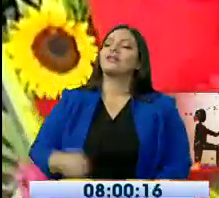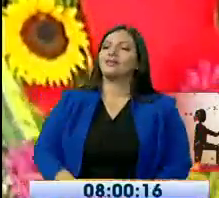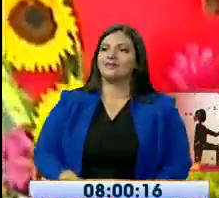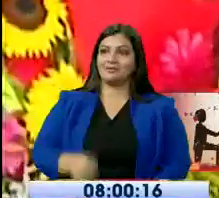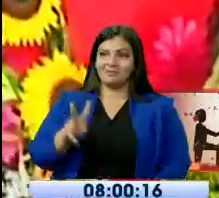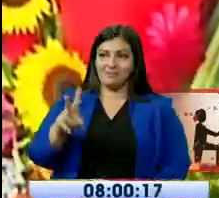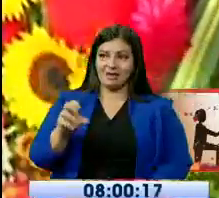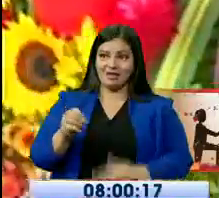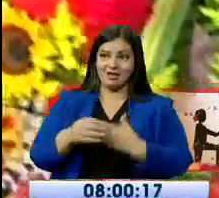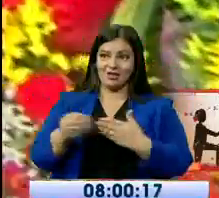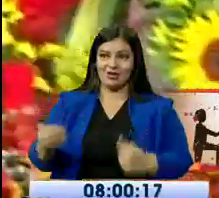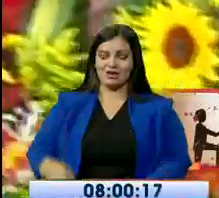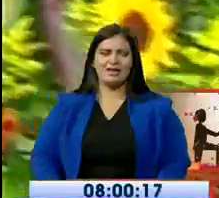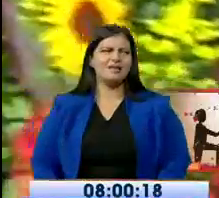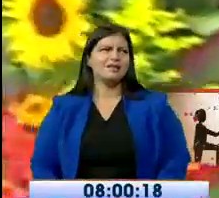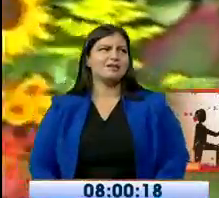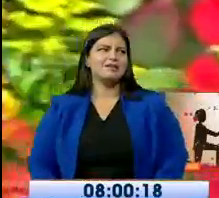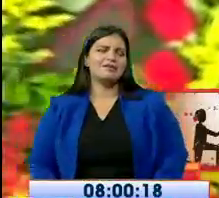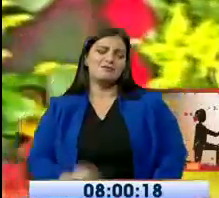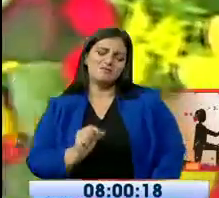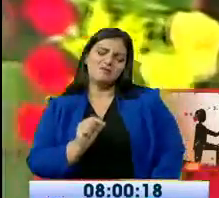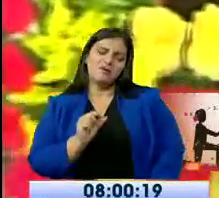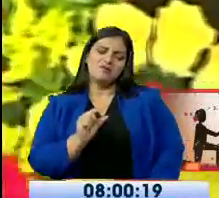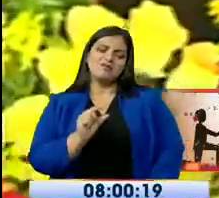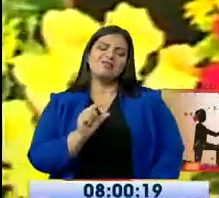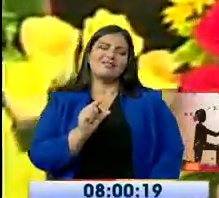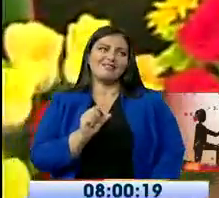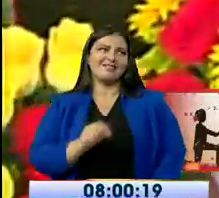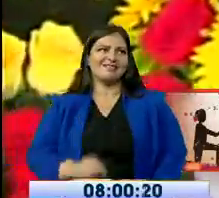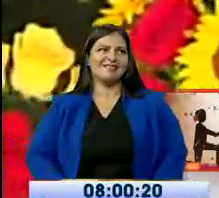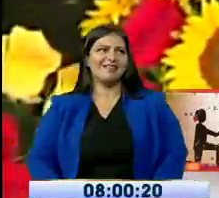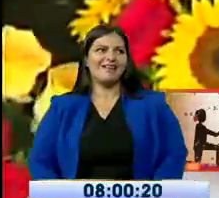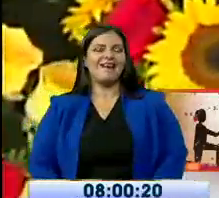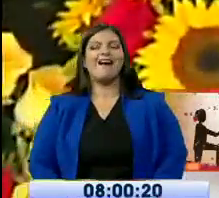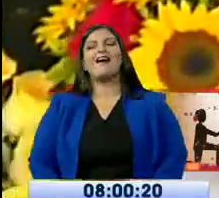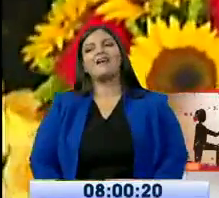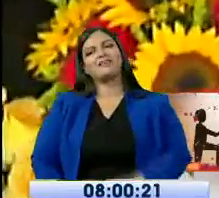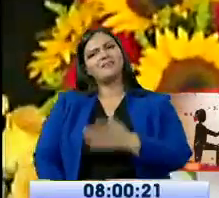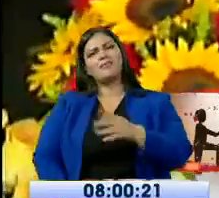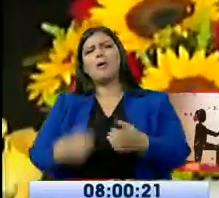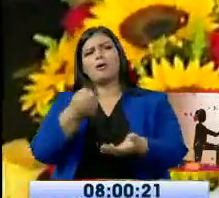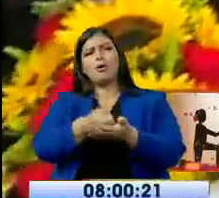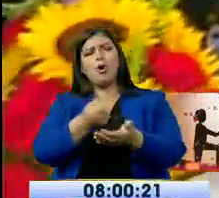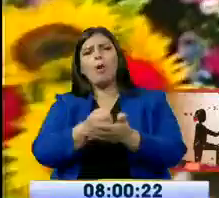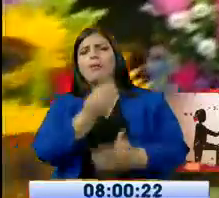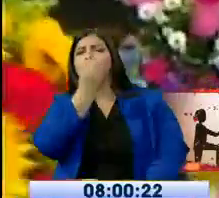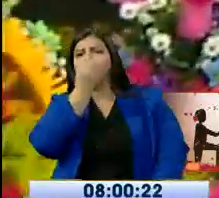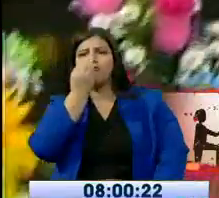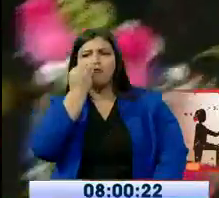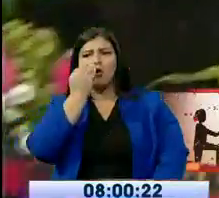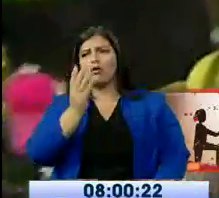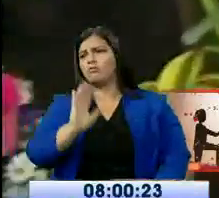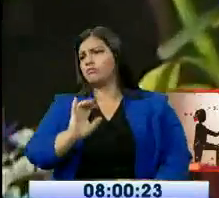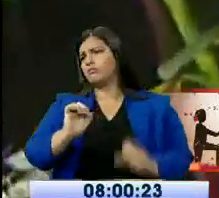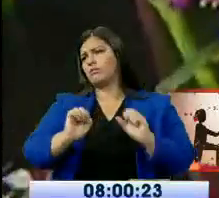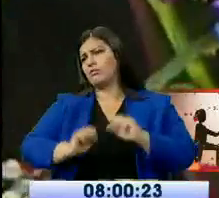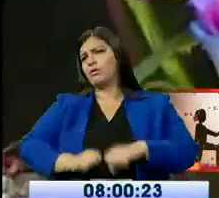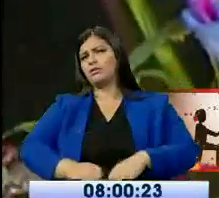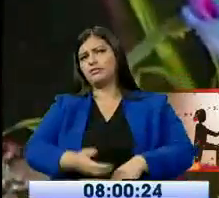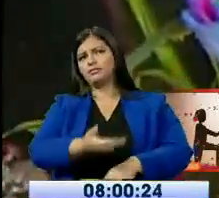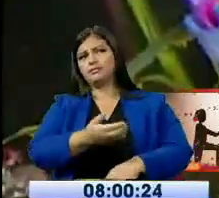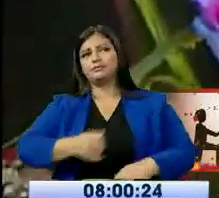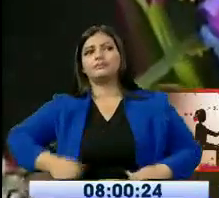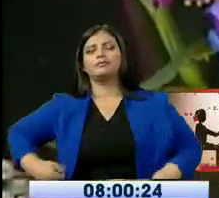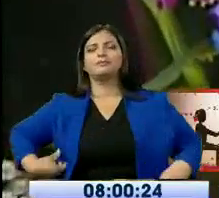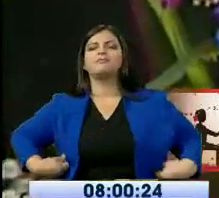una florcita y lo más importante... Es el gusto, el detalle. Eso es lo que más veo yo. Perfecto. El acabado, Eso es lo que estoy